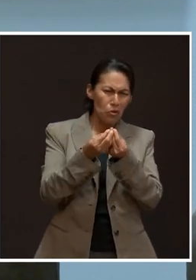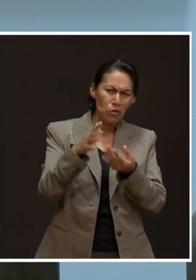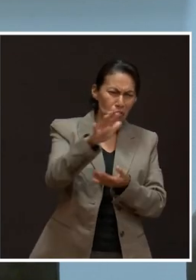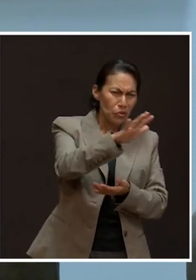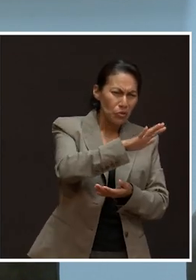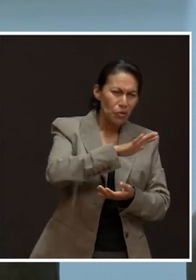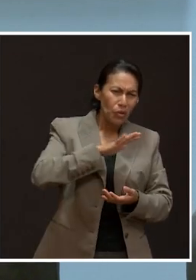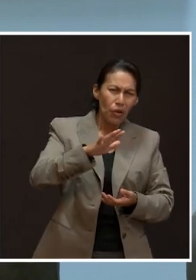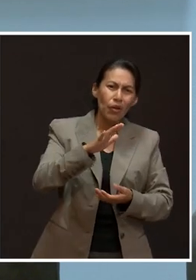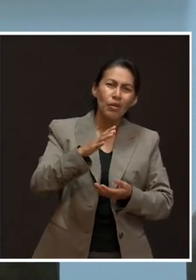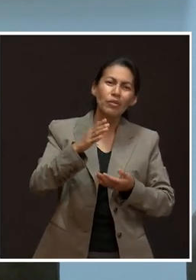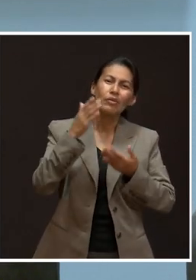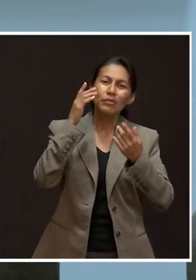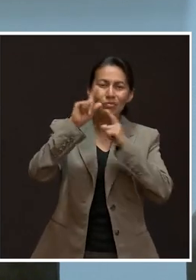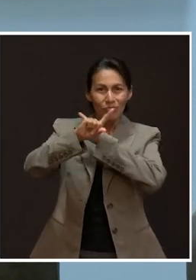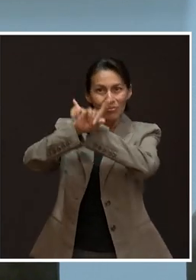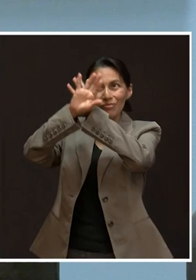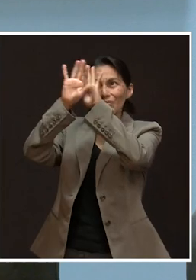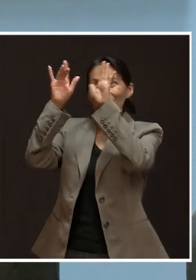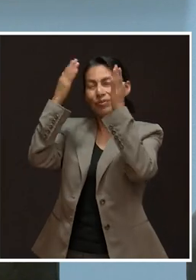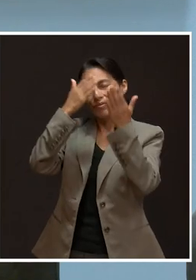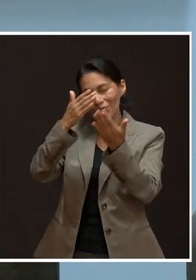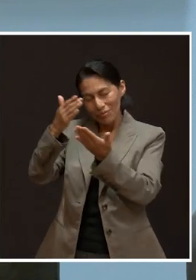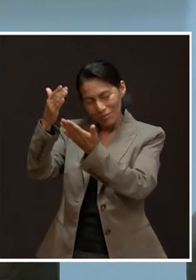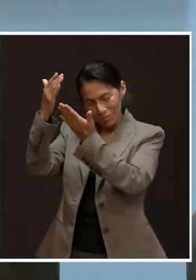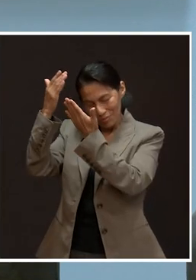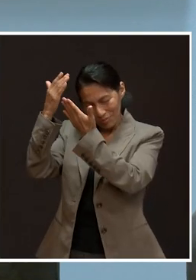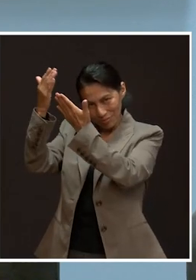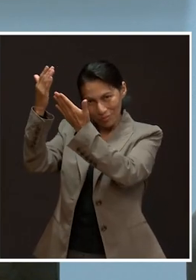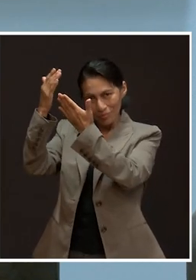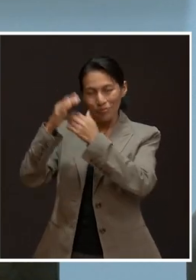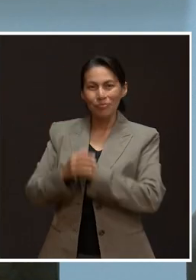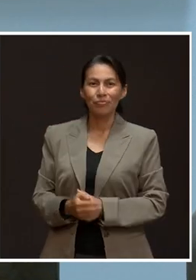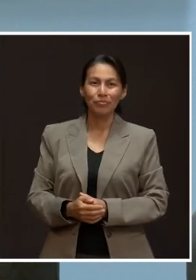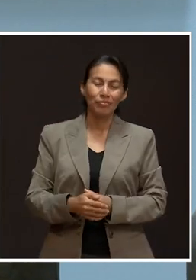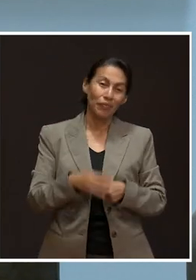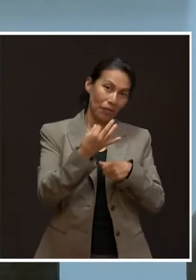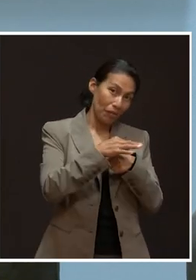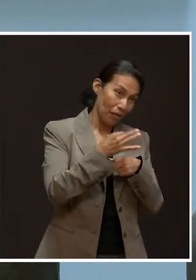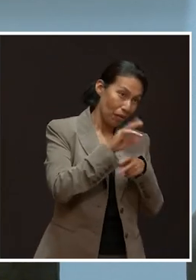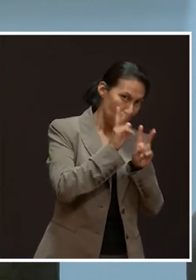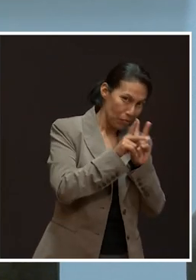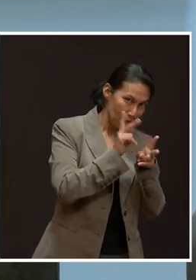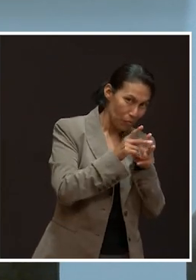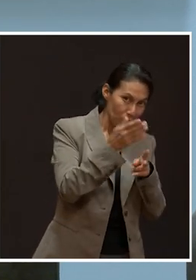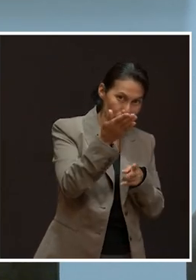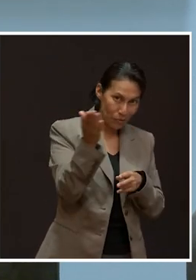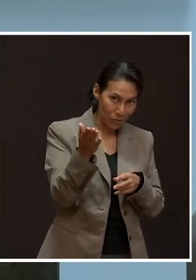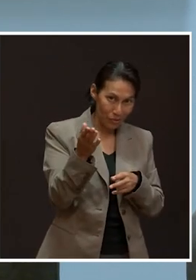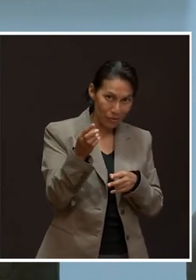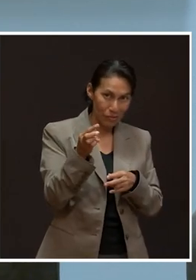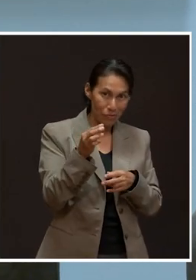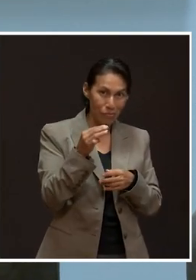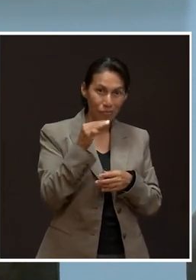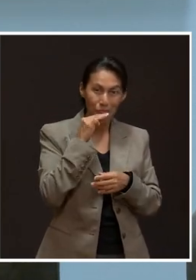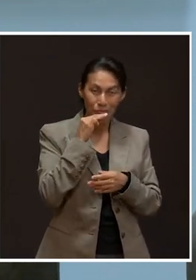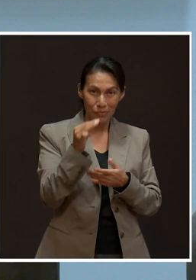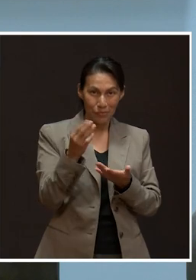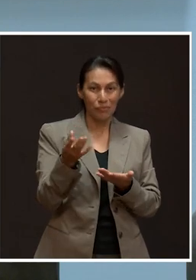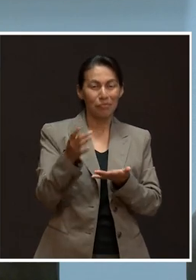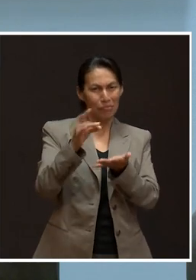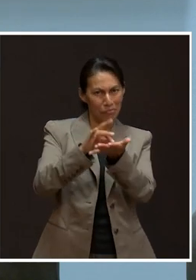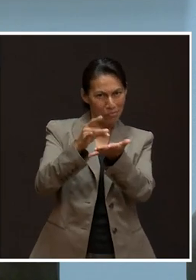gloria a quien merece, que es a Dios. Así que mientras platicamos, ustedes pueden enviar los